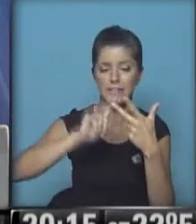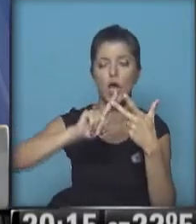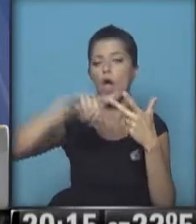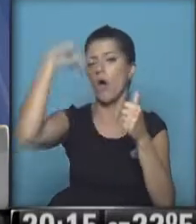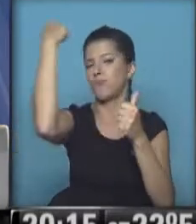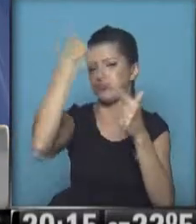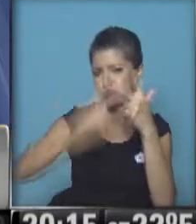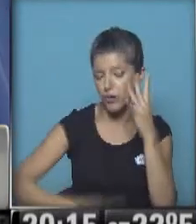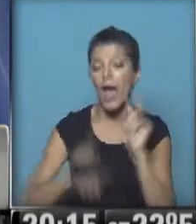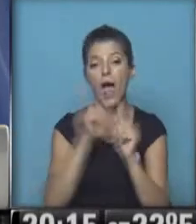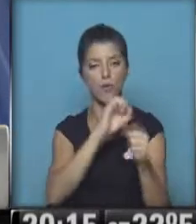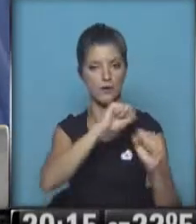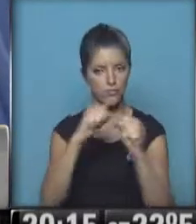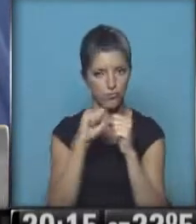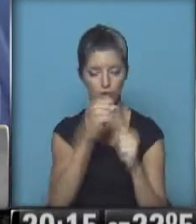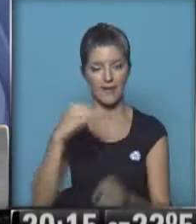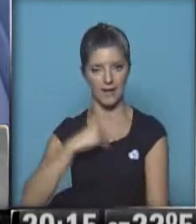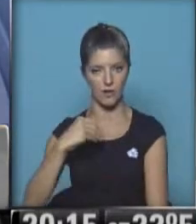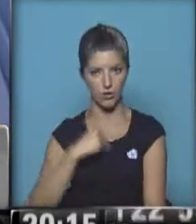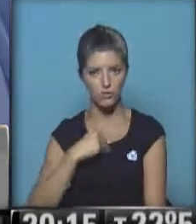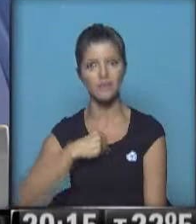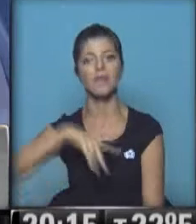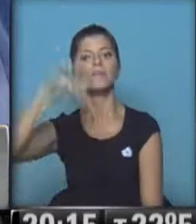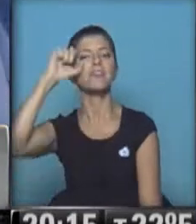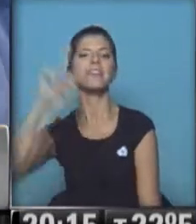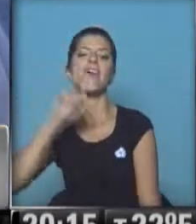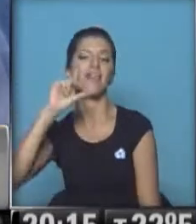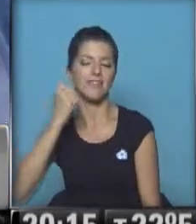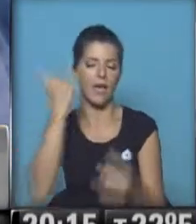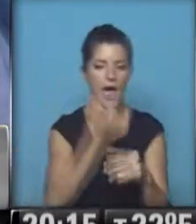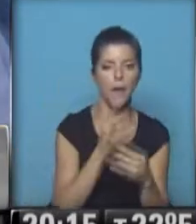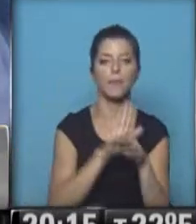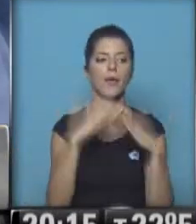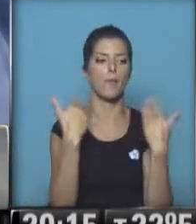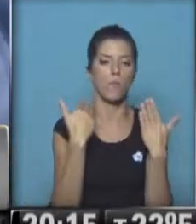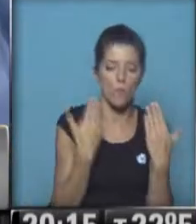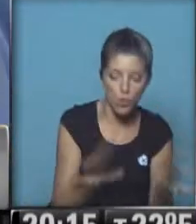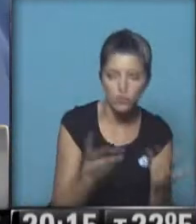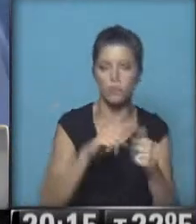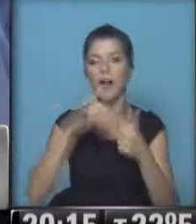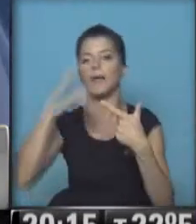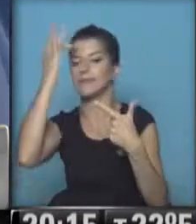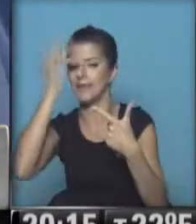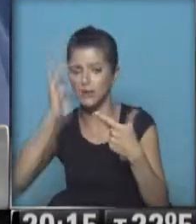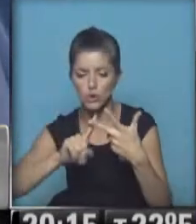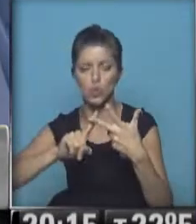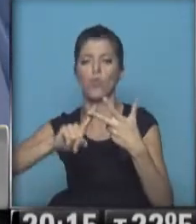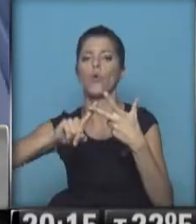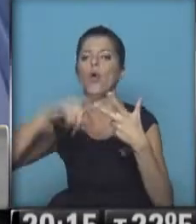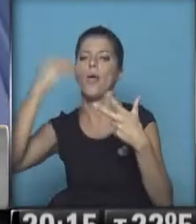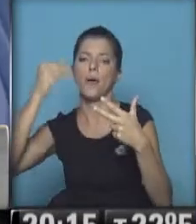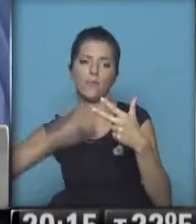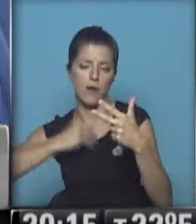y religiosas ahí, porque hay muchos cristianos, protestantes, musulmanes, hindúes, de todas las religiones. Y una